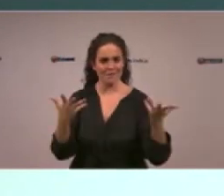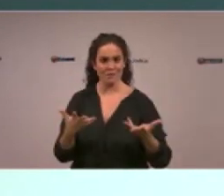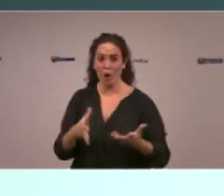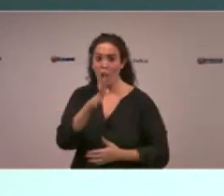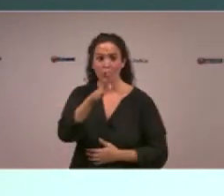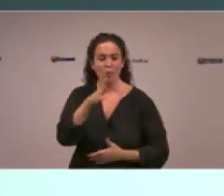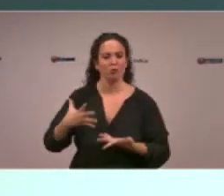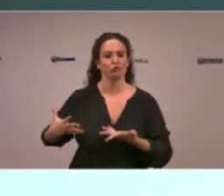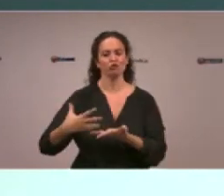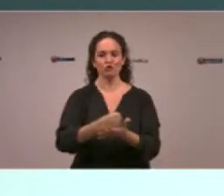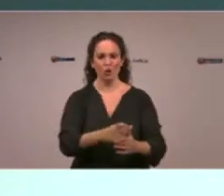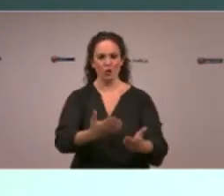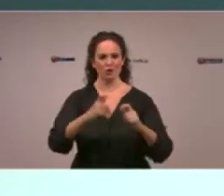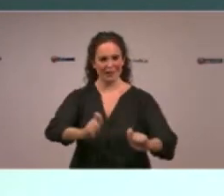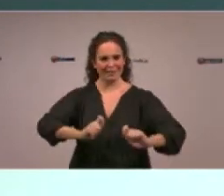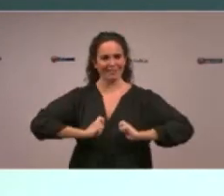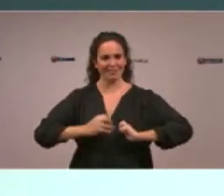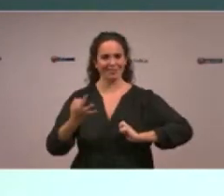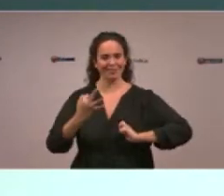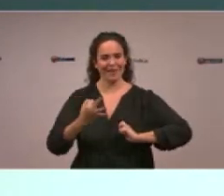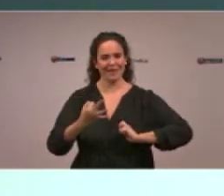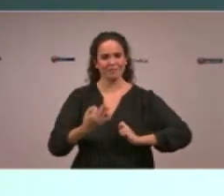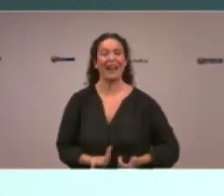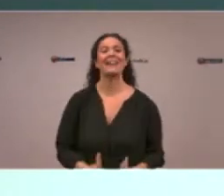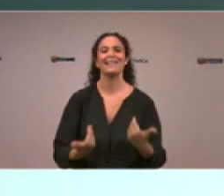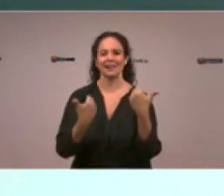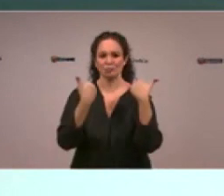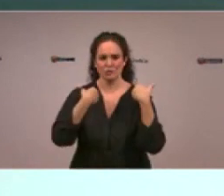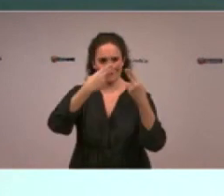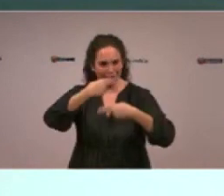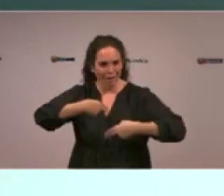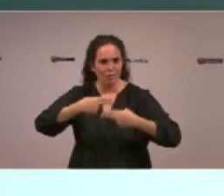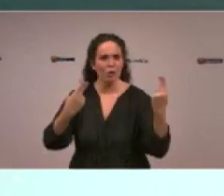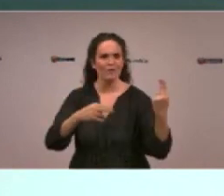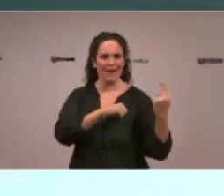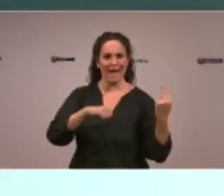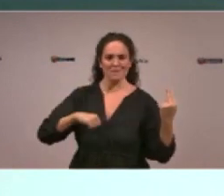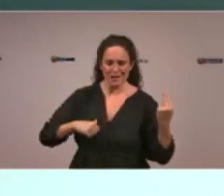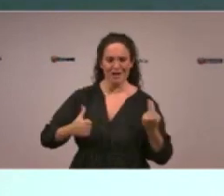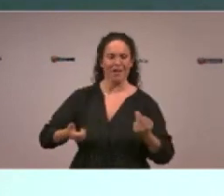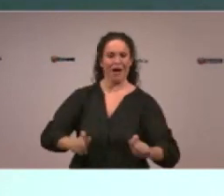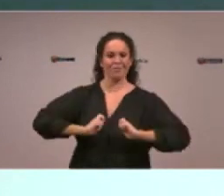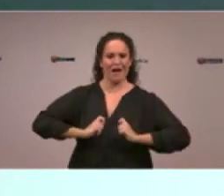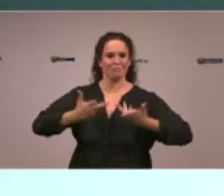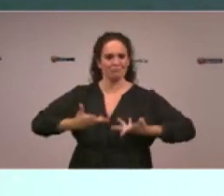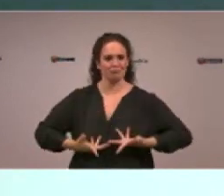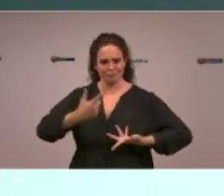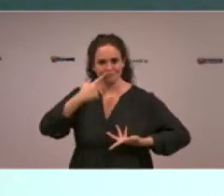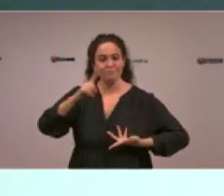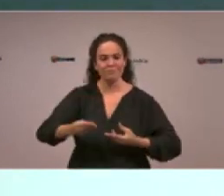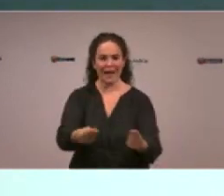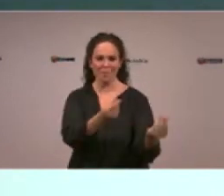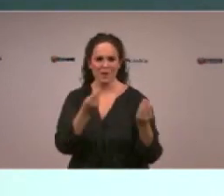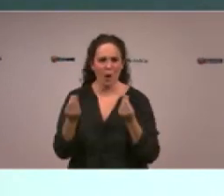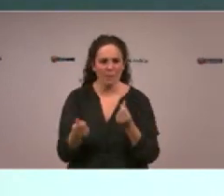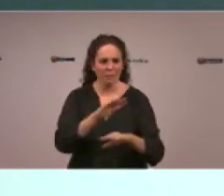como mecanismos diseñados para impulsar la corresponsabilidad pública y privada en la protección del medio ambiente y en el